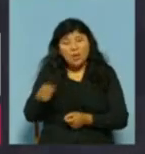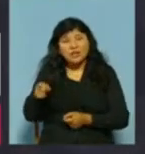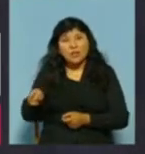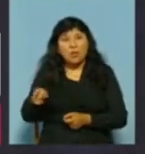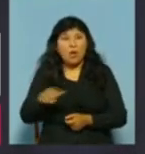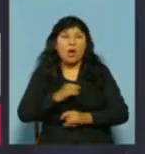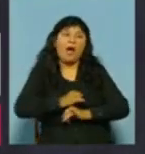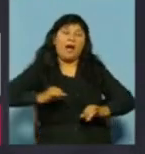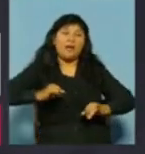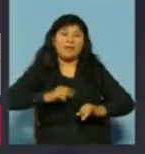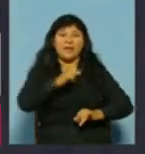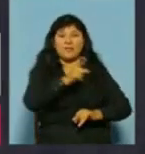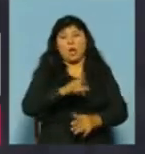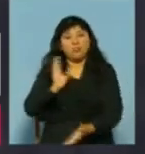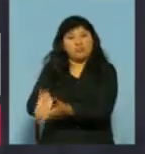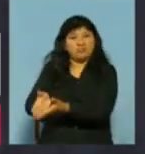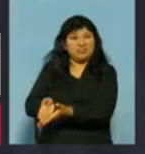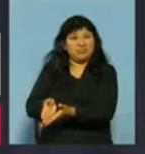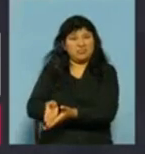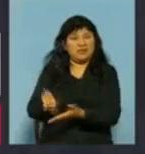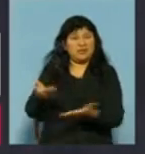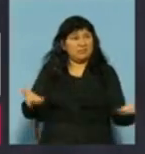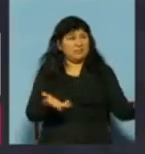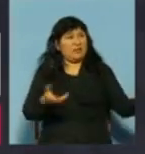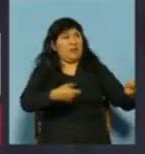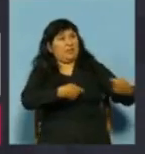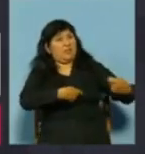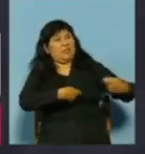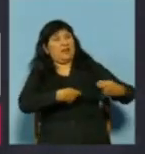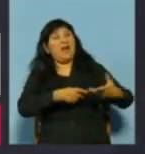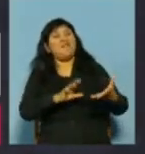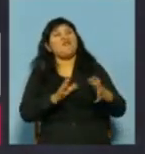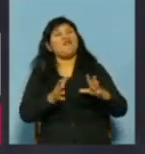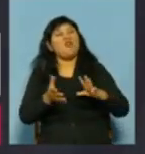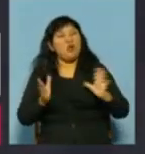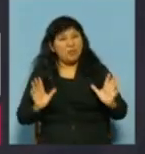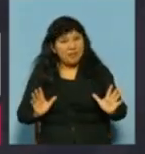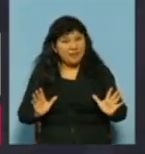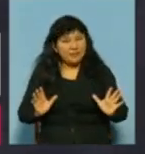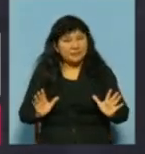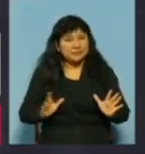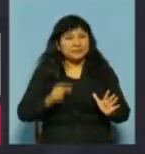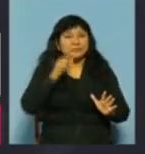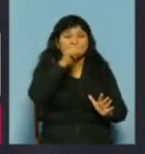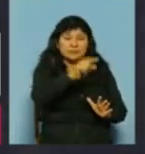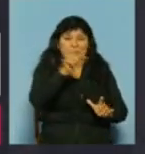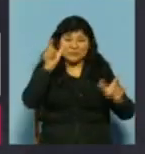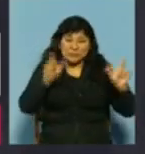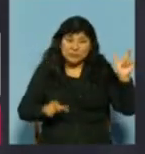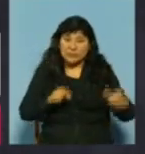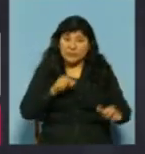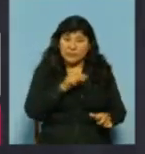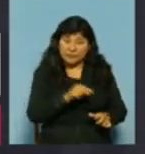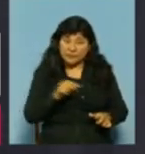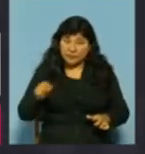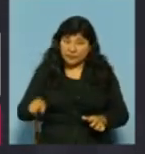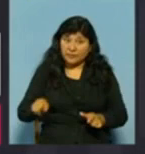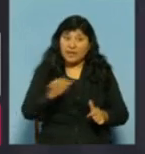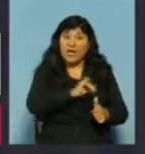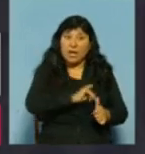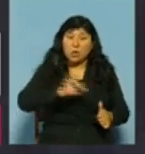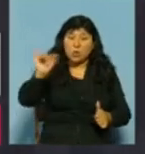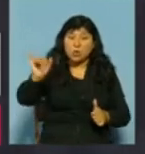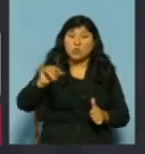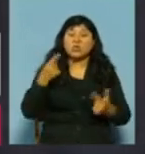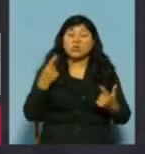Si la señorita denunciante de los juicios políticos en algún momento se sintió agraviada